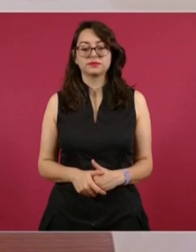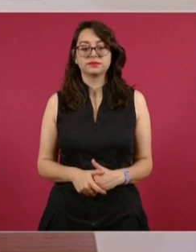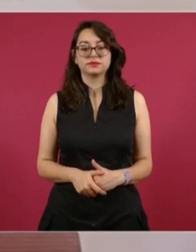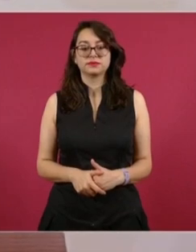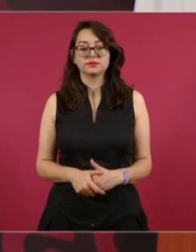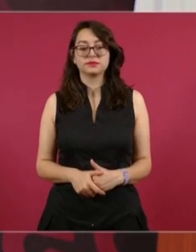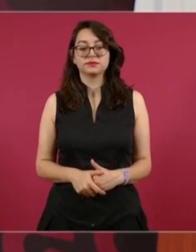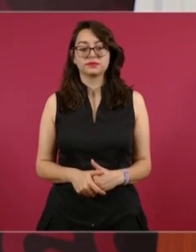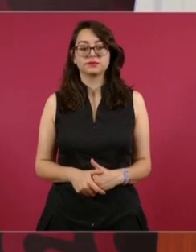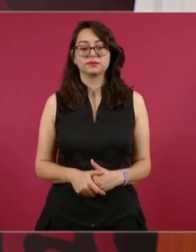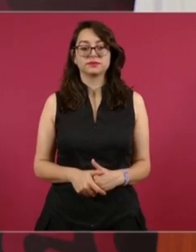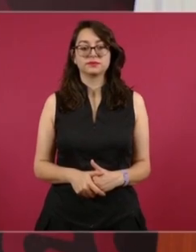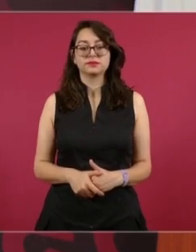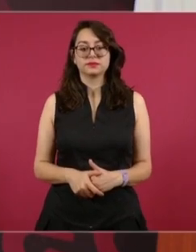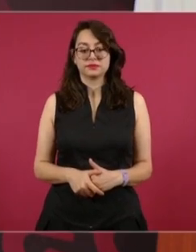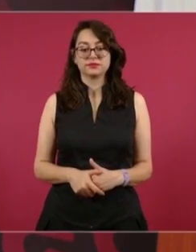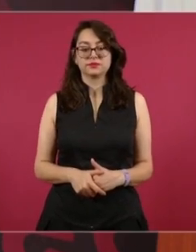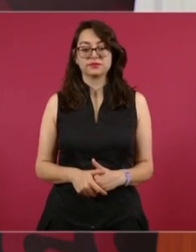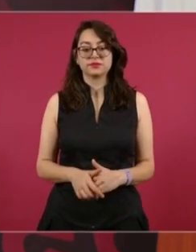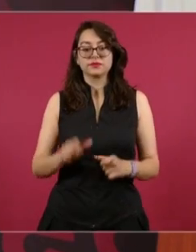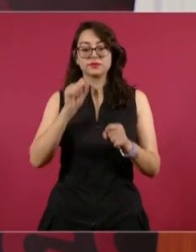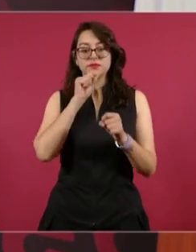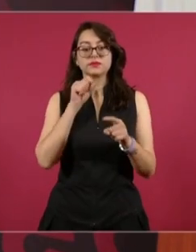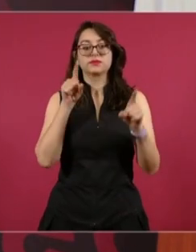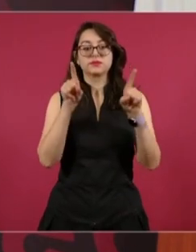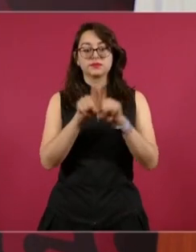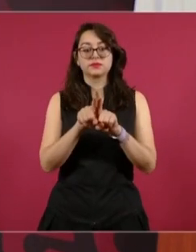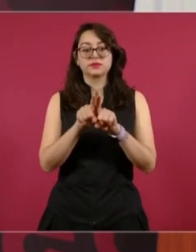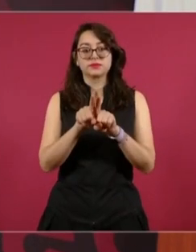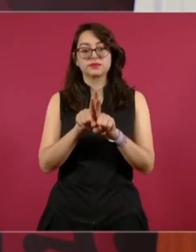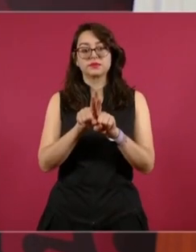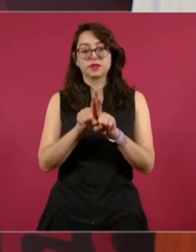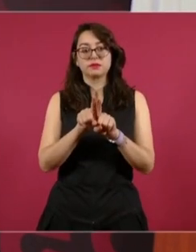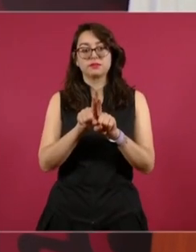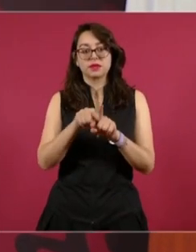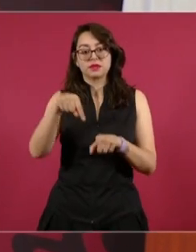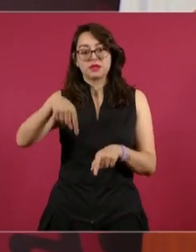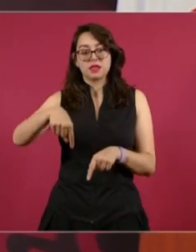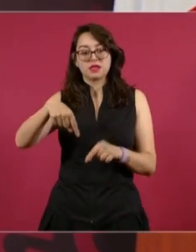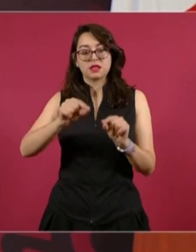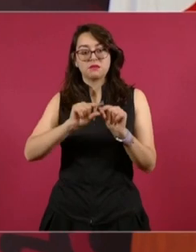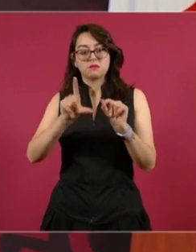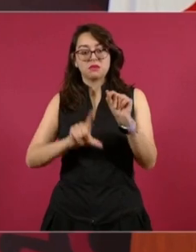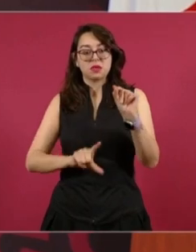estamos contentos, la felicidad en México,